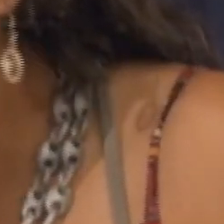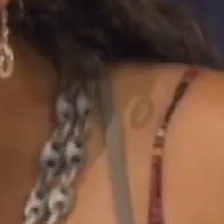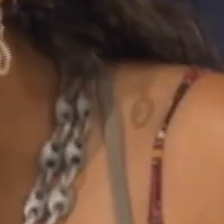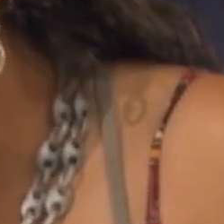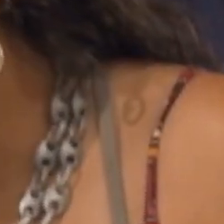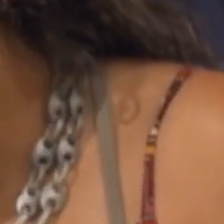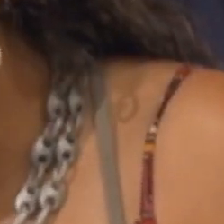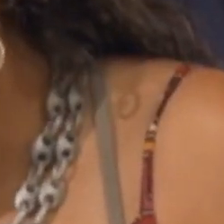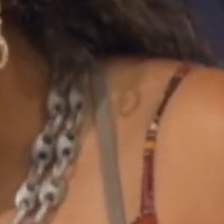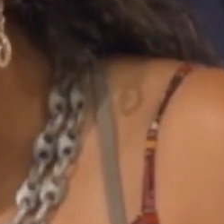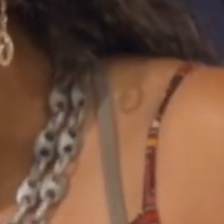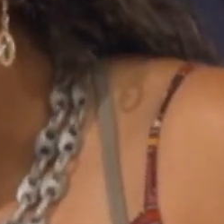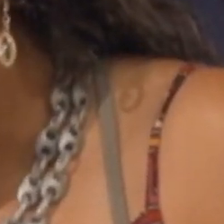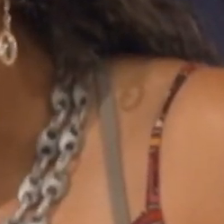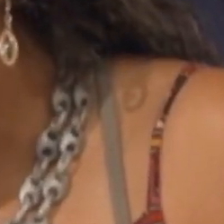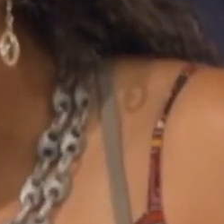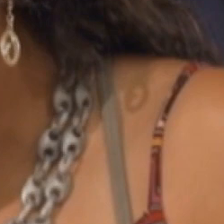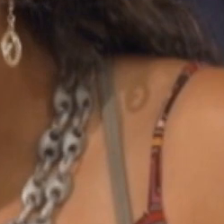notificación.